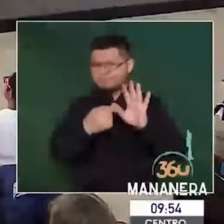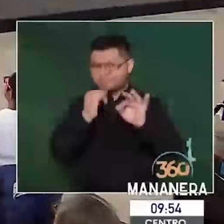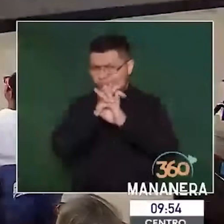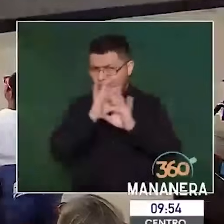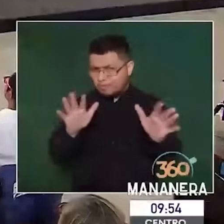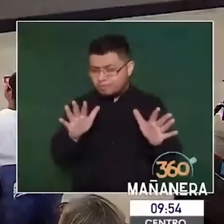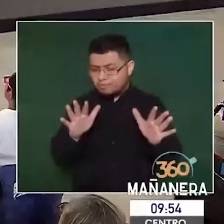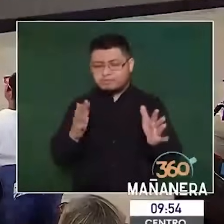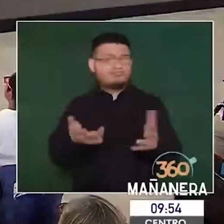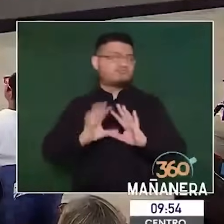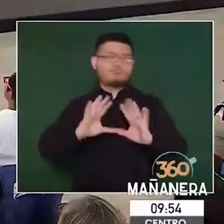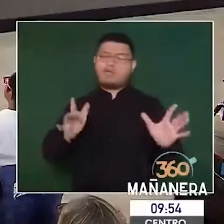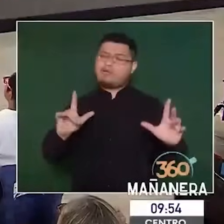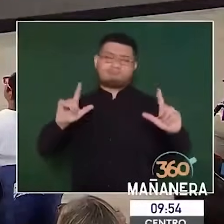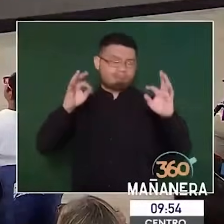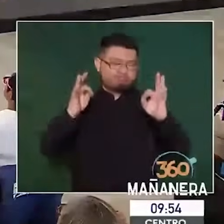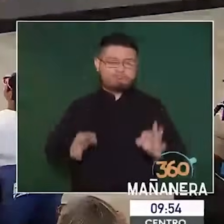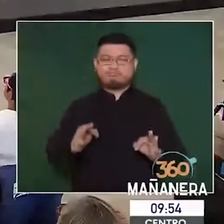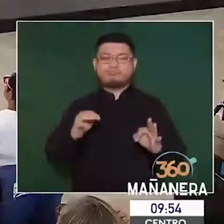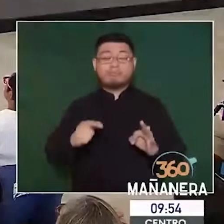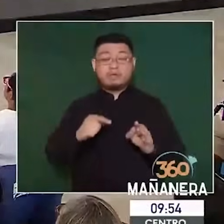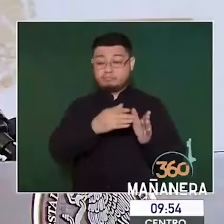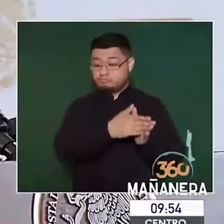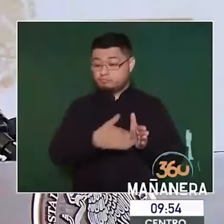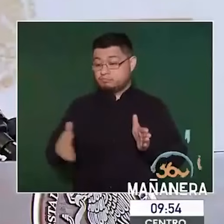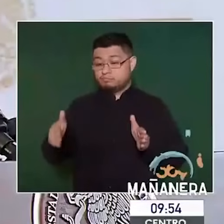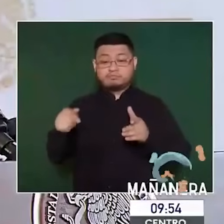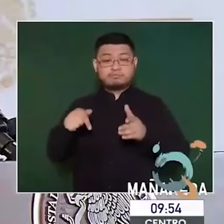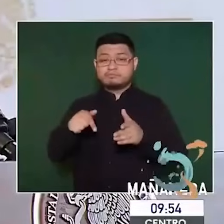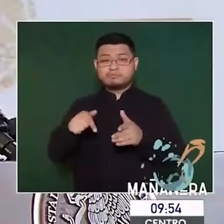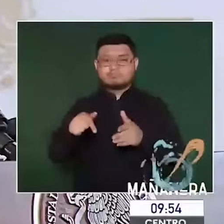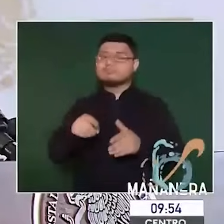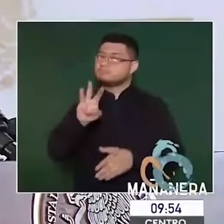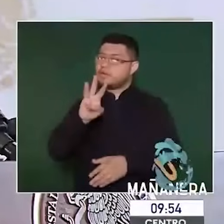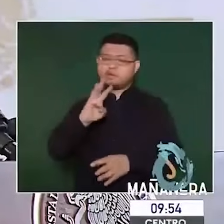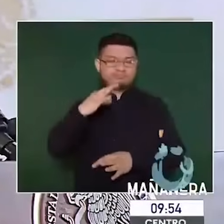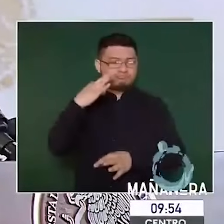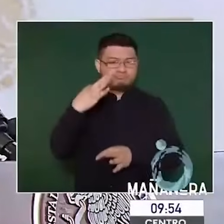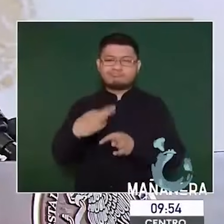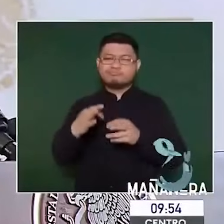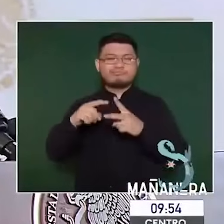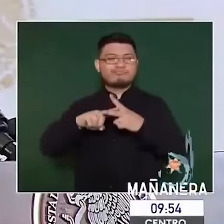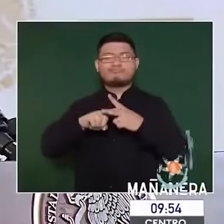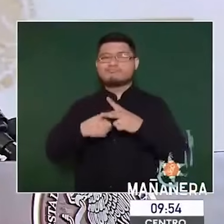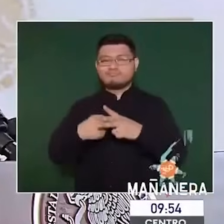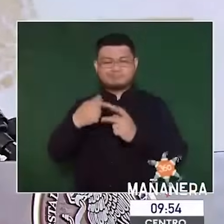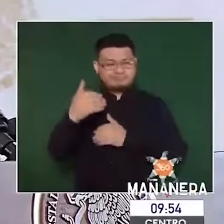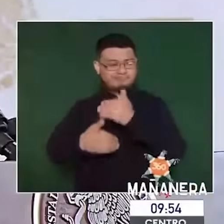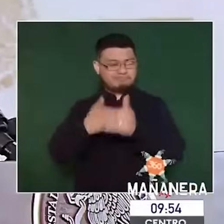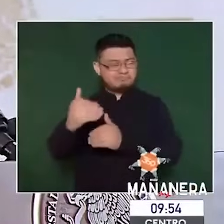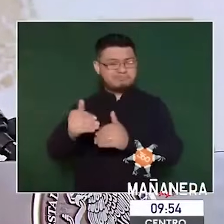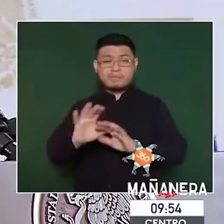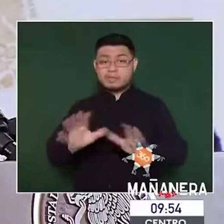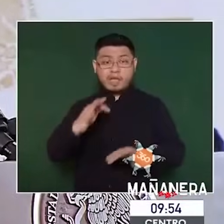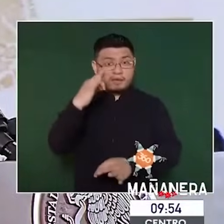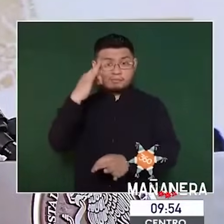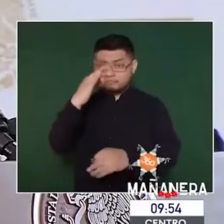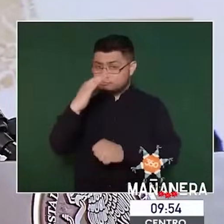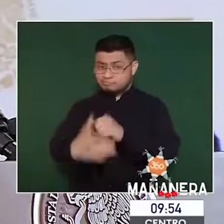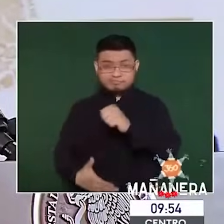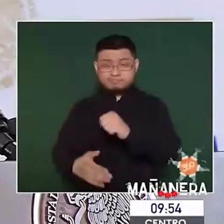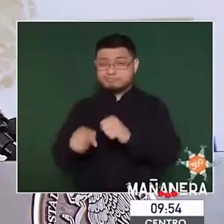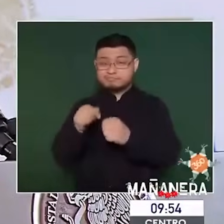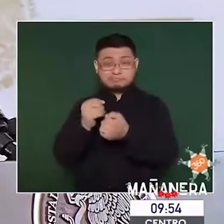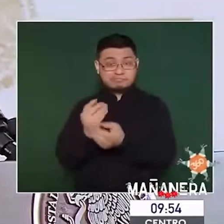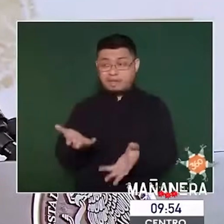señor presidente. Tramo 3 está listo para operar, para iniciar operaciones. Está completamente terminada las estructuras,